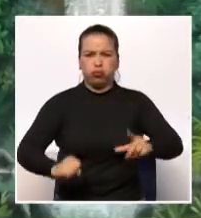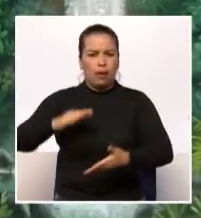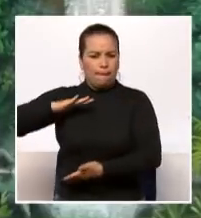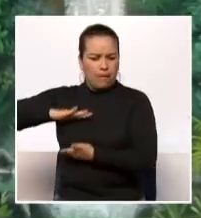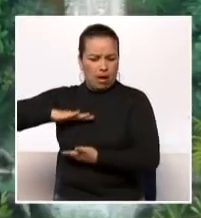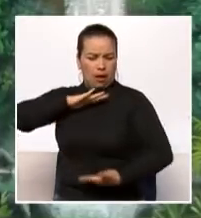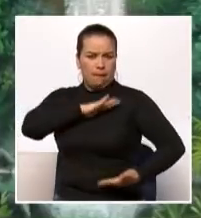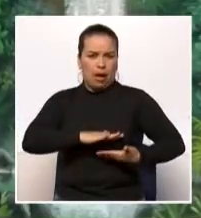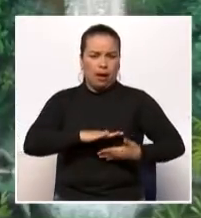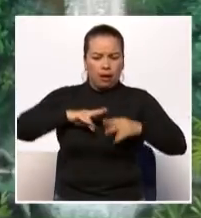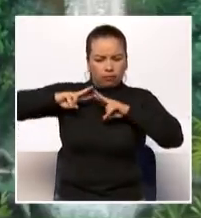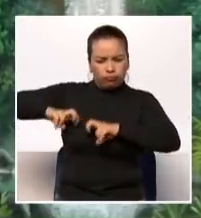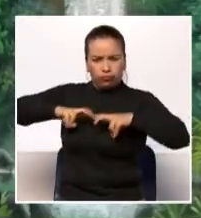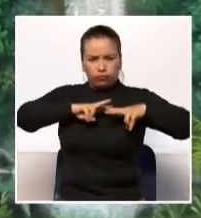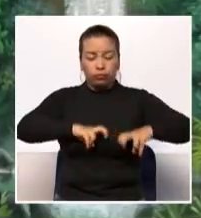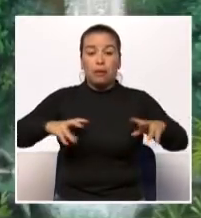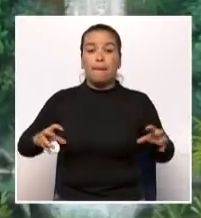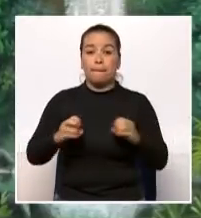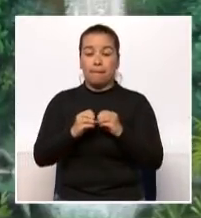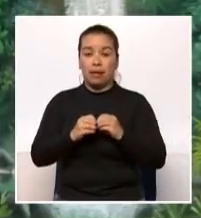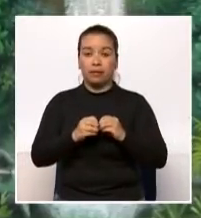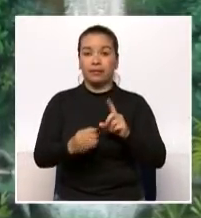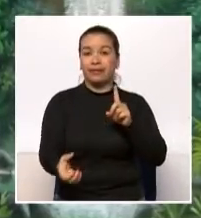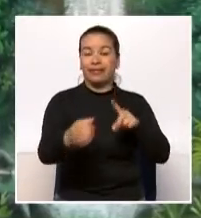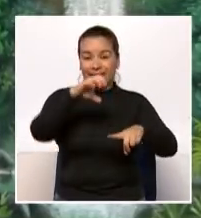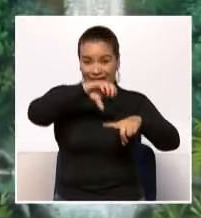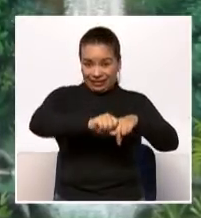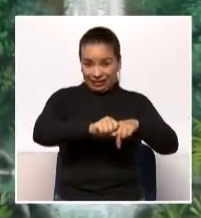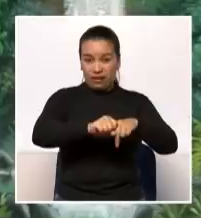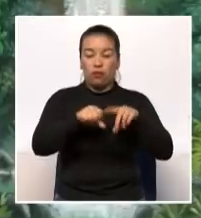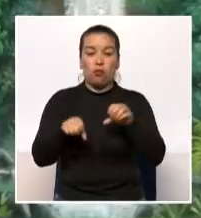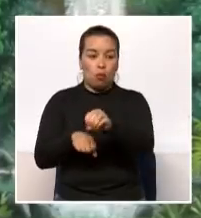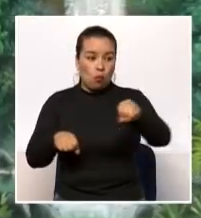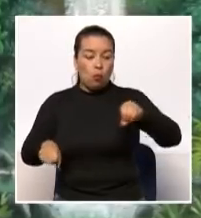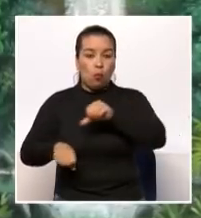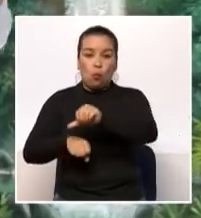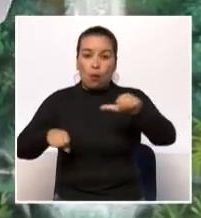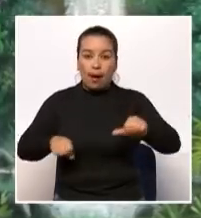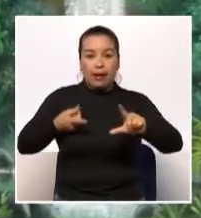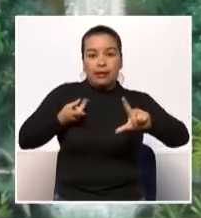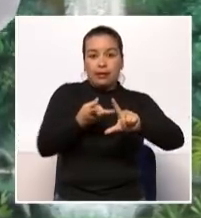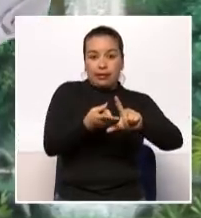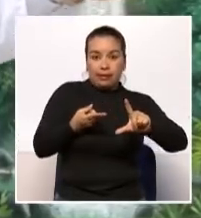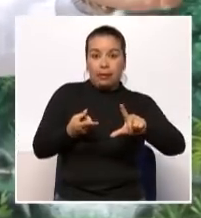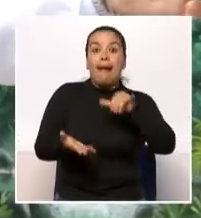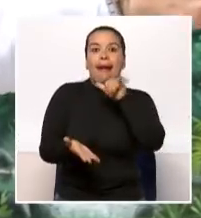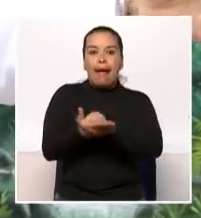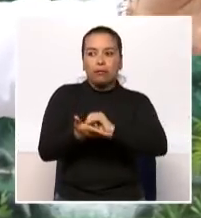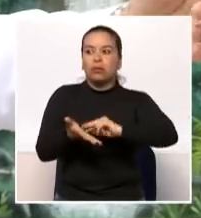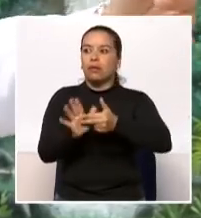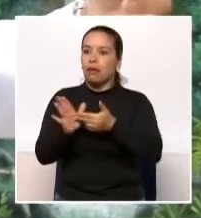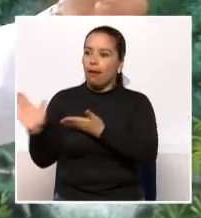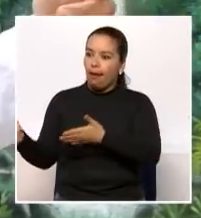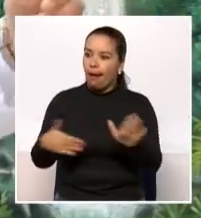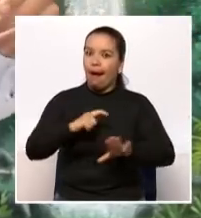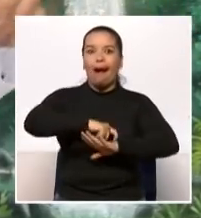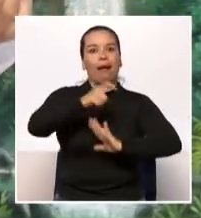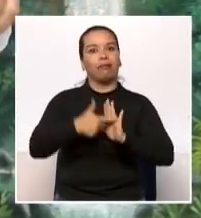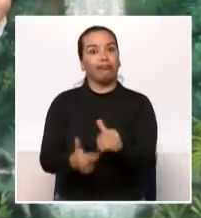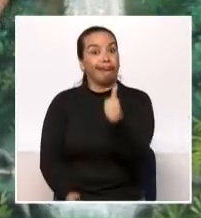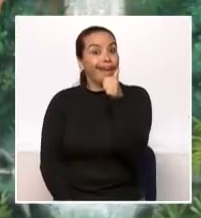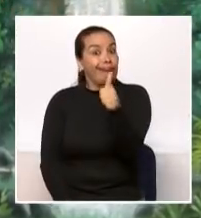seno y cita con el grupo de ginecólogos y ginecólogas. Esto sí es un programa